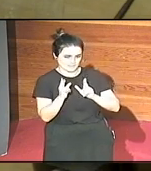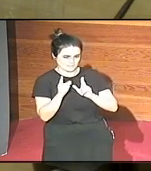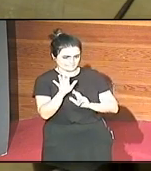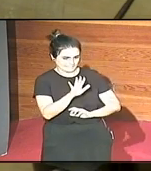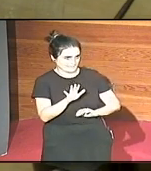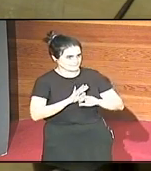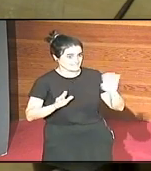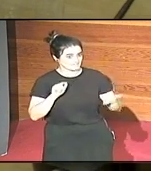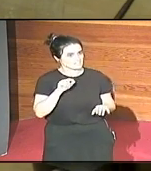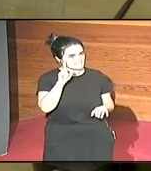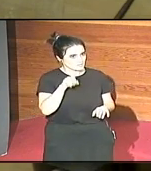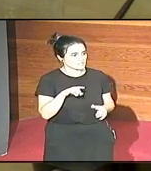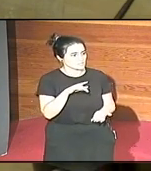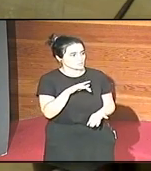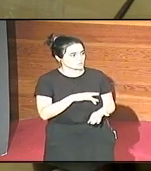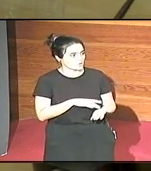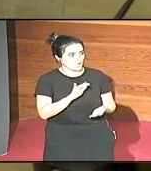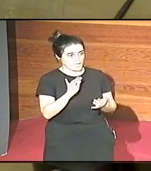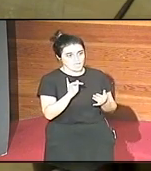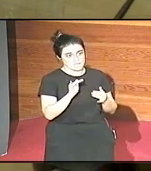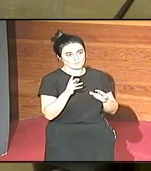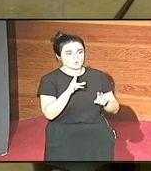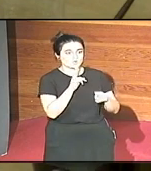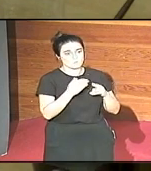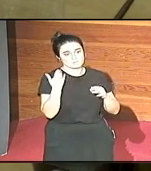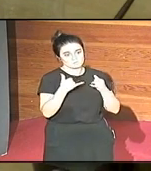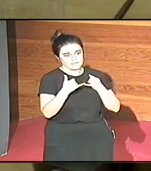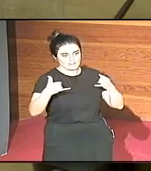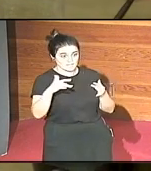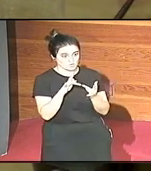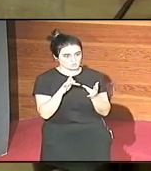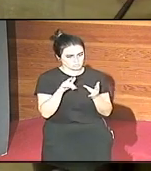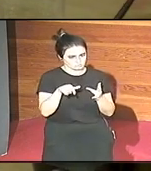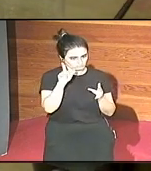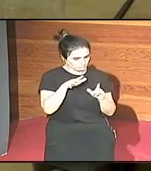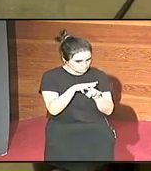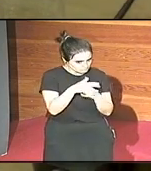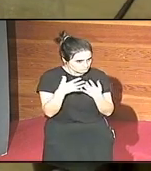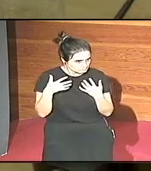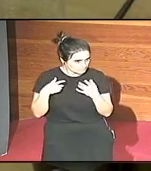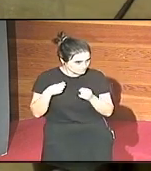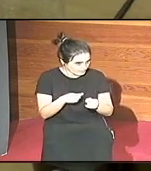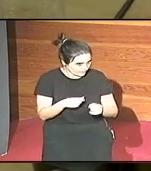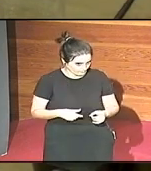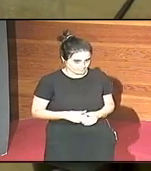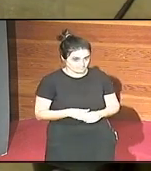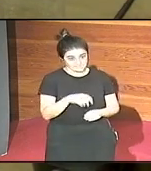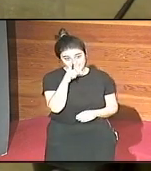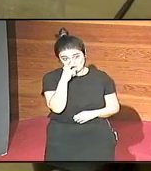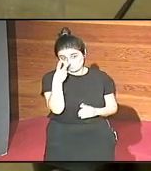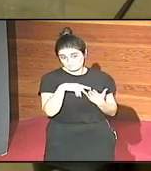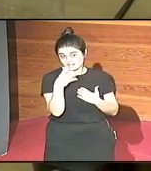había una situación, en la línea de contacto, como se llamaba, había una situación de guerra, efectivamente, y desde el